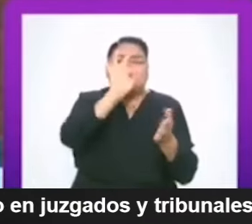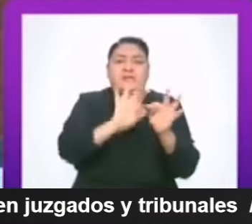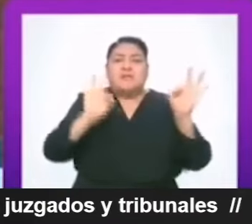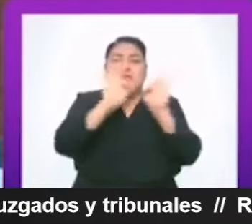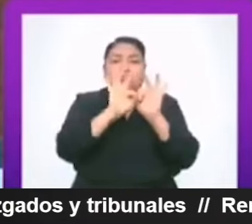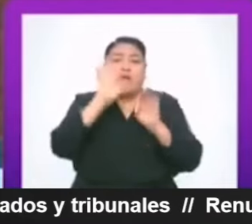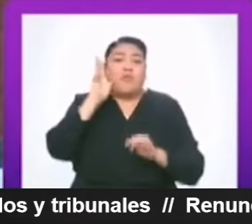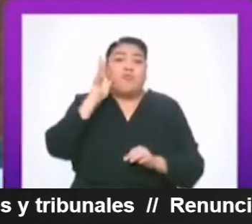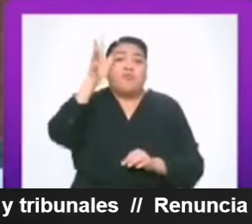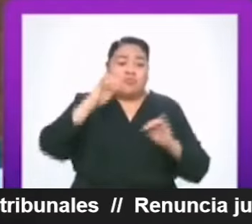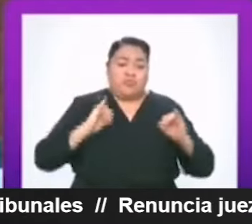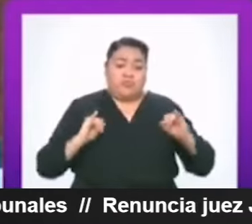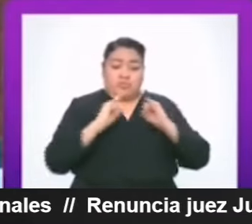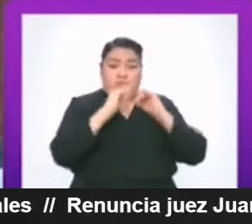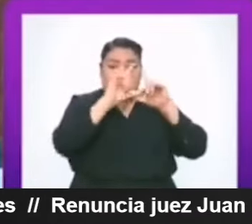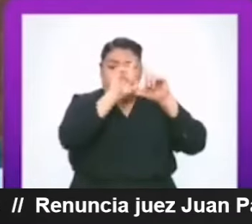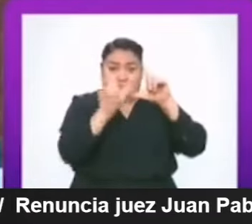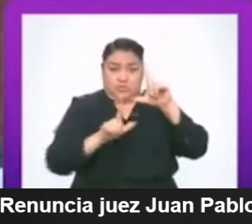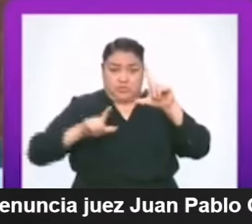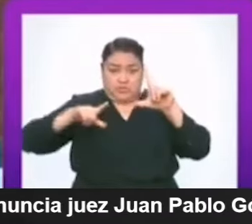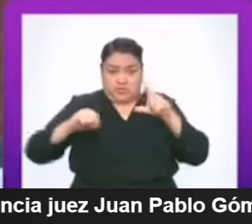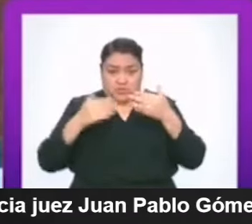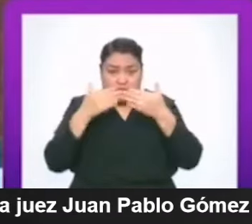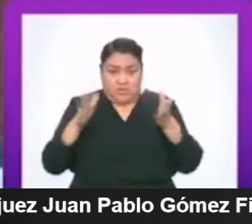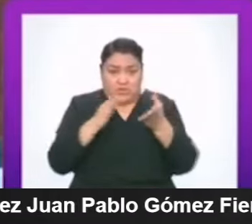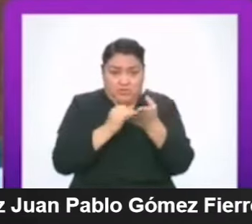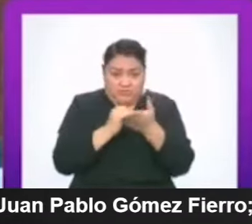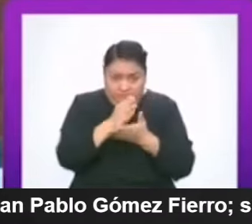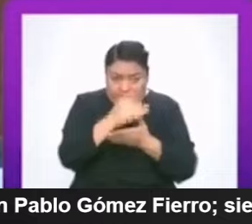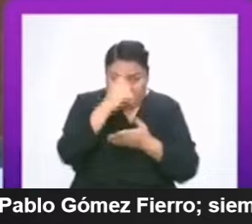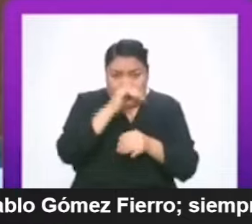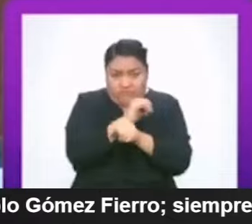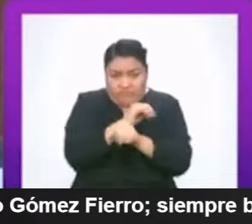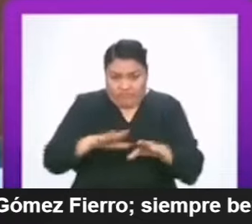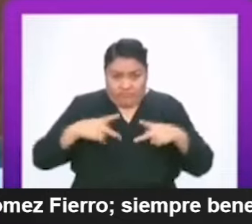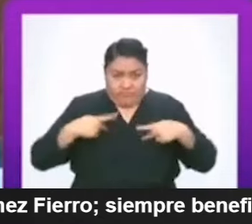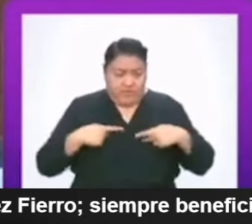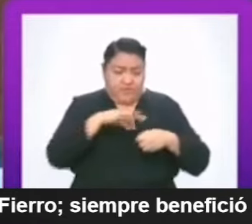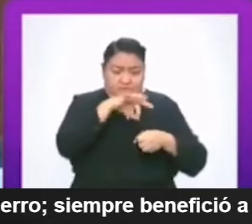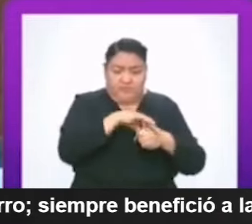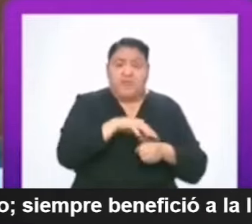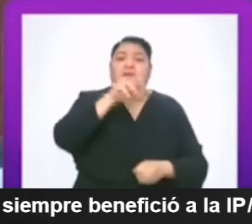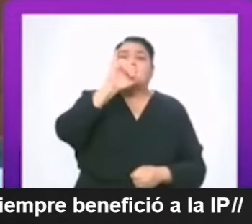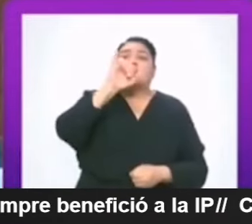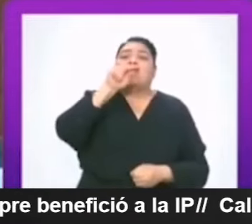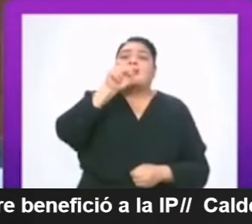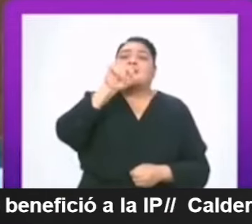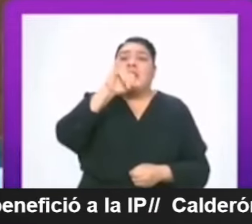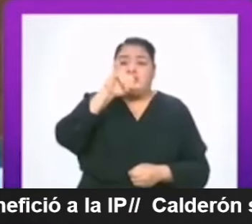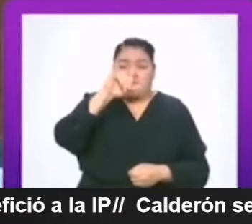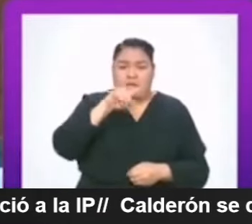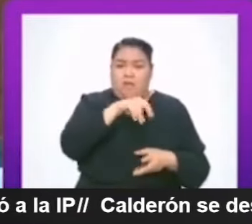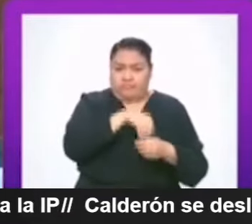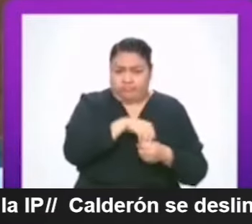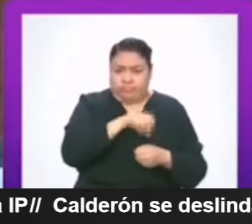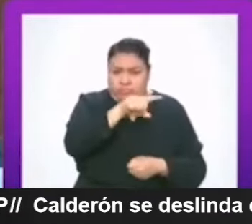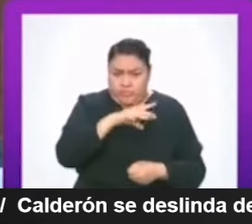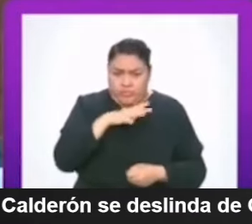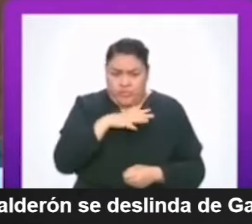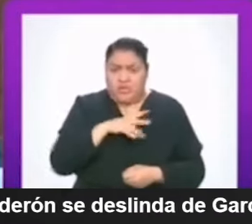el destino del Instituto Nacional de Transparencia, Acceso a la Información y Protección de Datos Personales, el INAI.